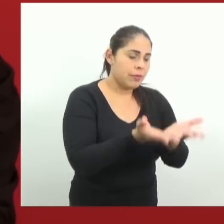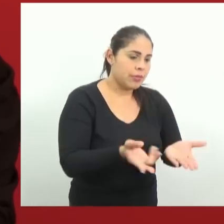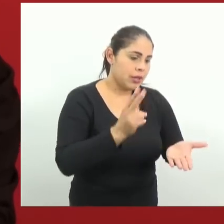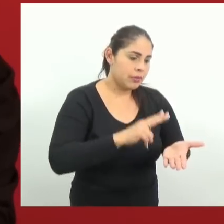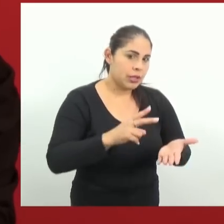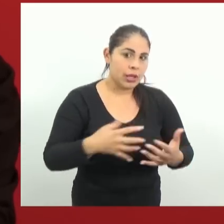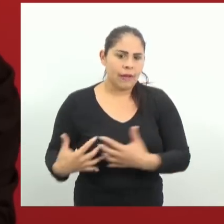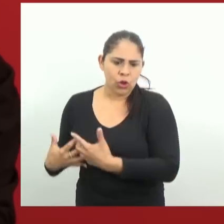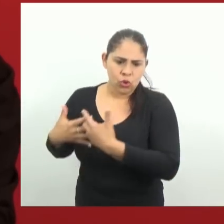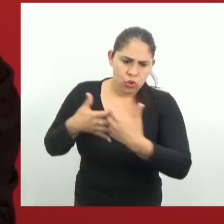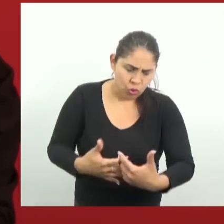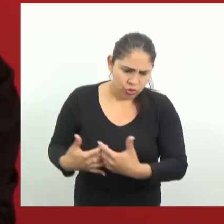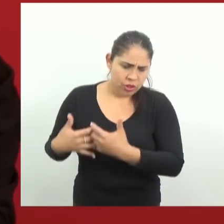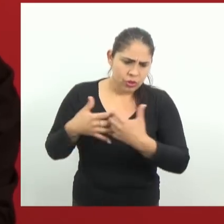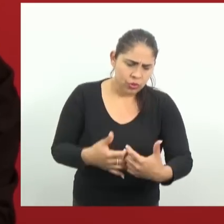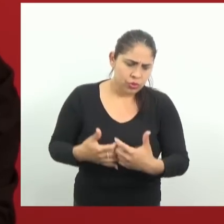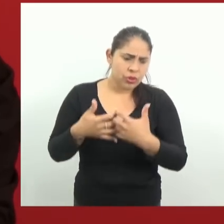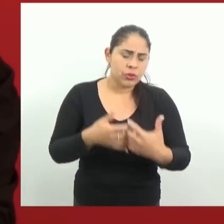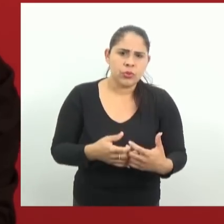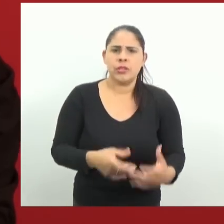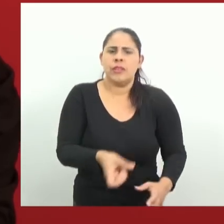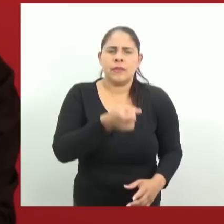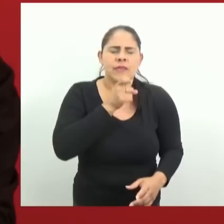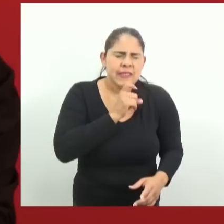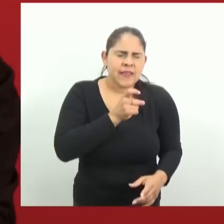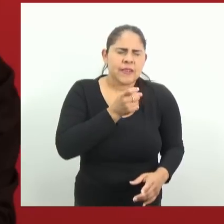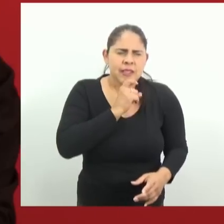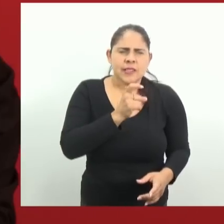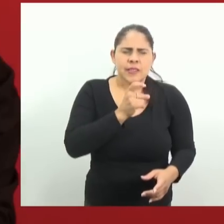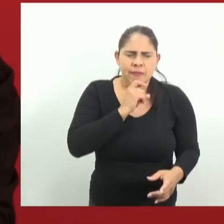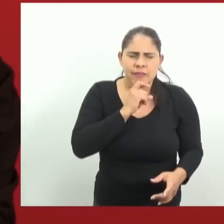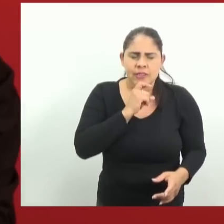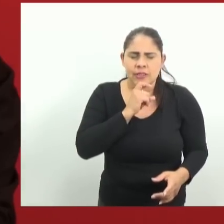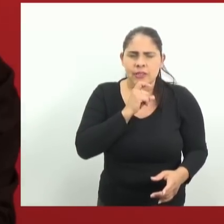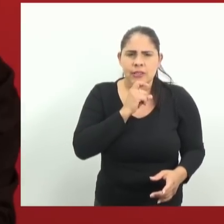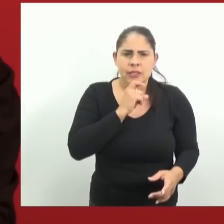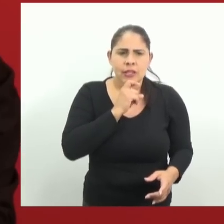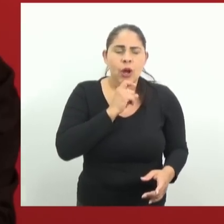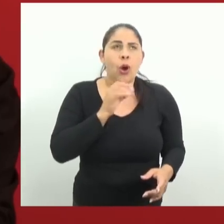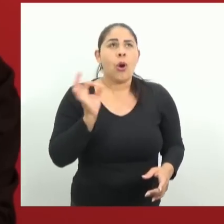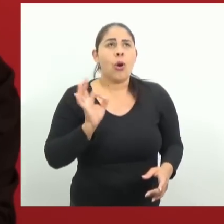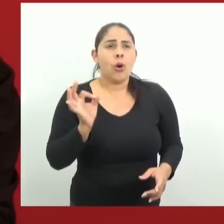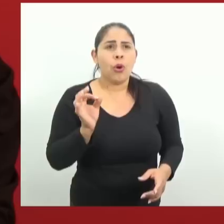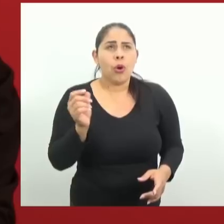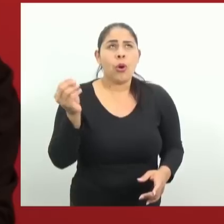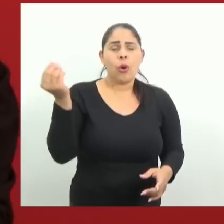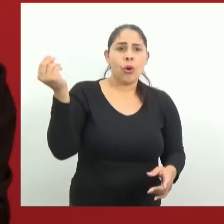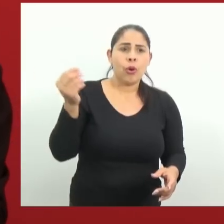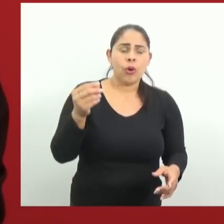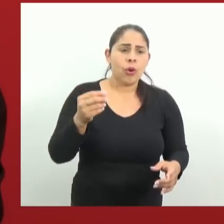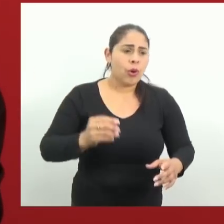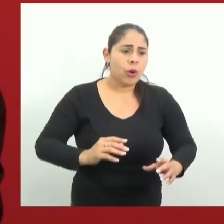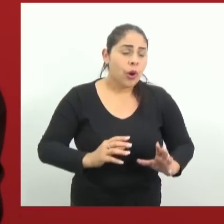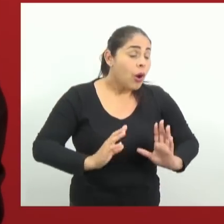qué tenemos tantas dificultades de memorizar un versículo de